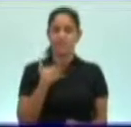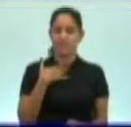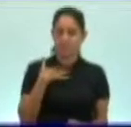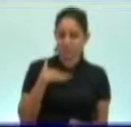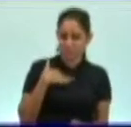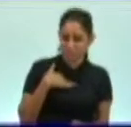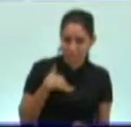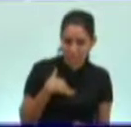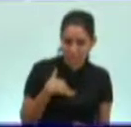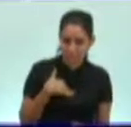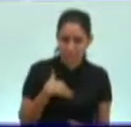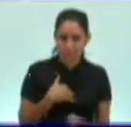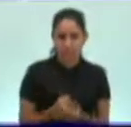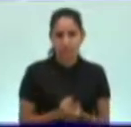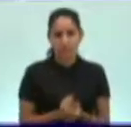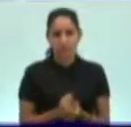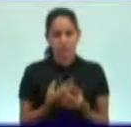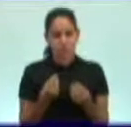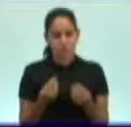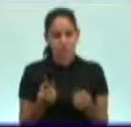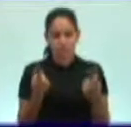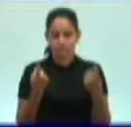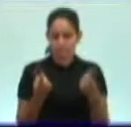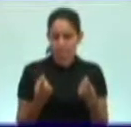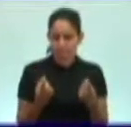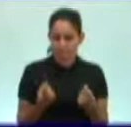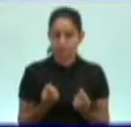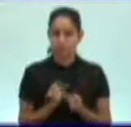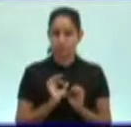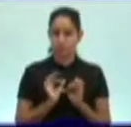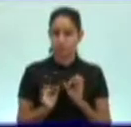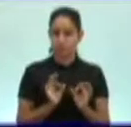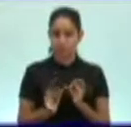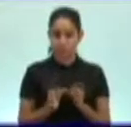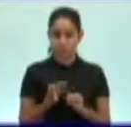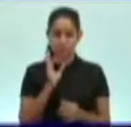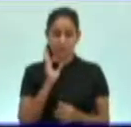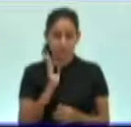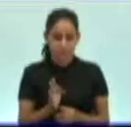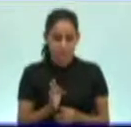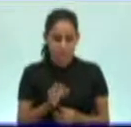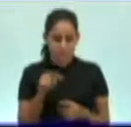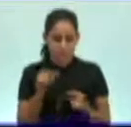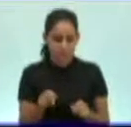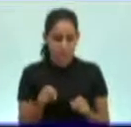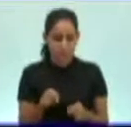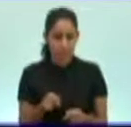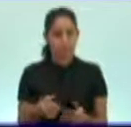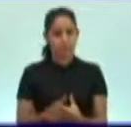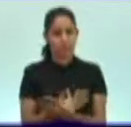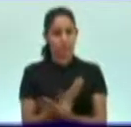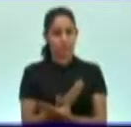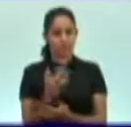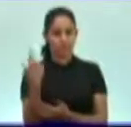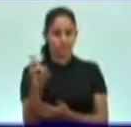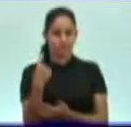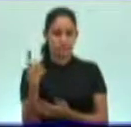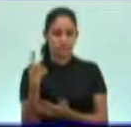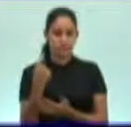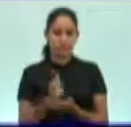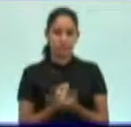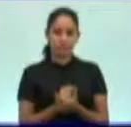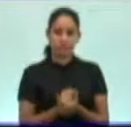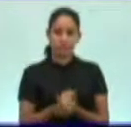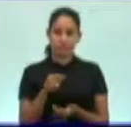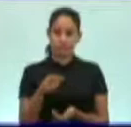inmensa necesidad de venerar a los símbolos nacionales, que los honren como uno de sus